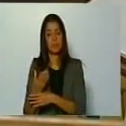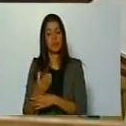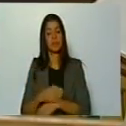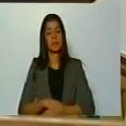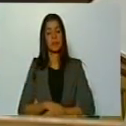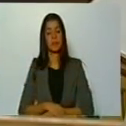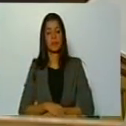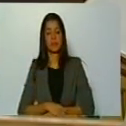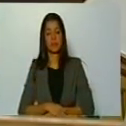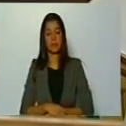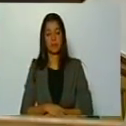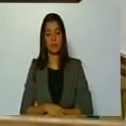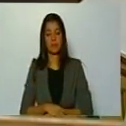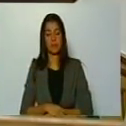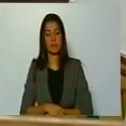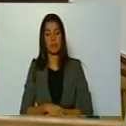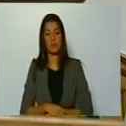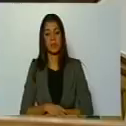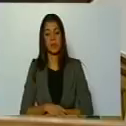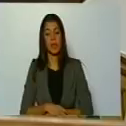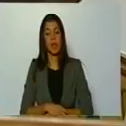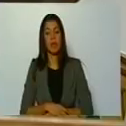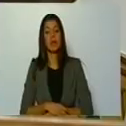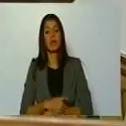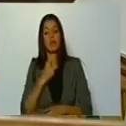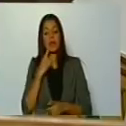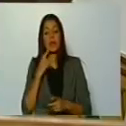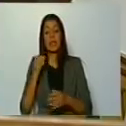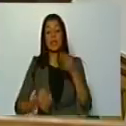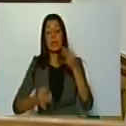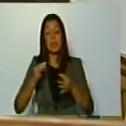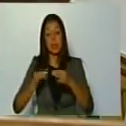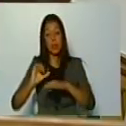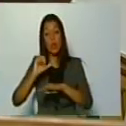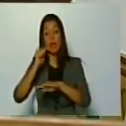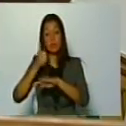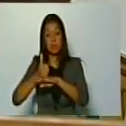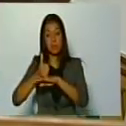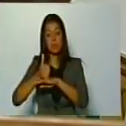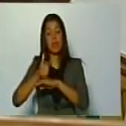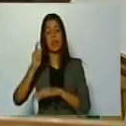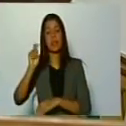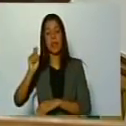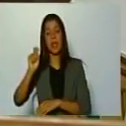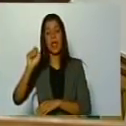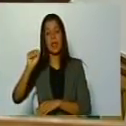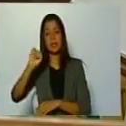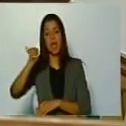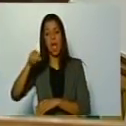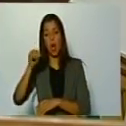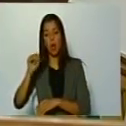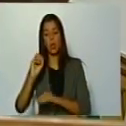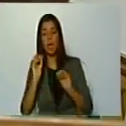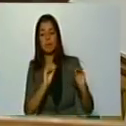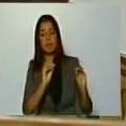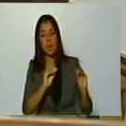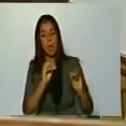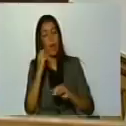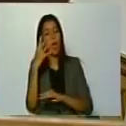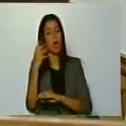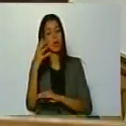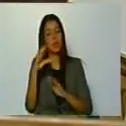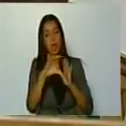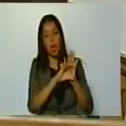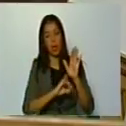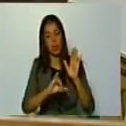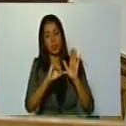que el Tribunal Supremo de Justicia solicitó autorización a esta soberana Asamblea Nacional Constituyente